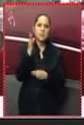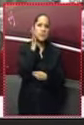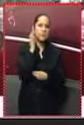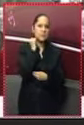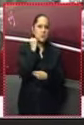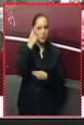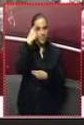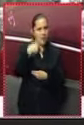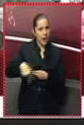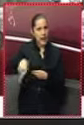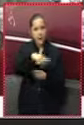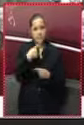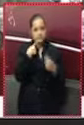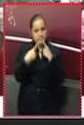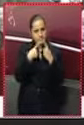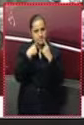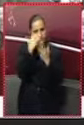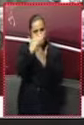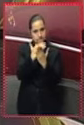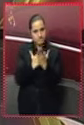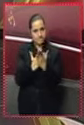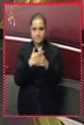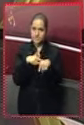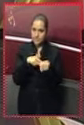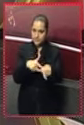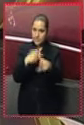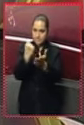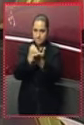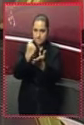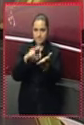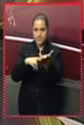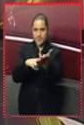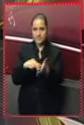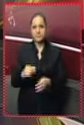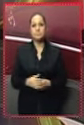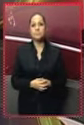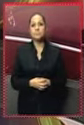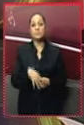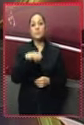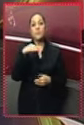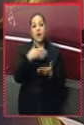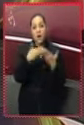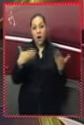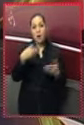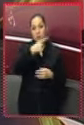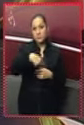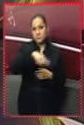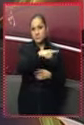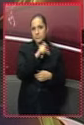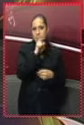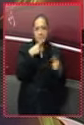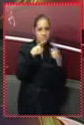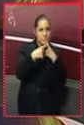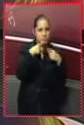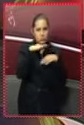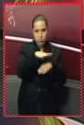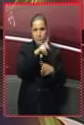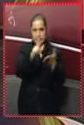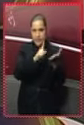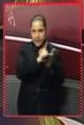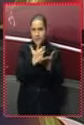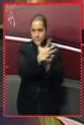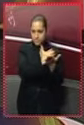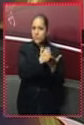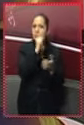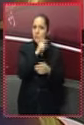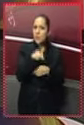efectos constitucionales. Luego de la aprobación de la Ley de Ingresos, también el Pleno aprobó el acuerdo de la Junta de Coordinación Política para